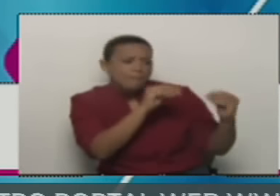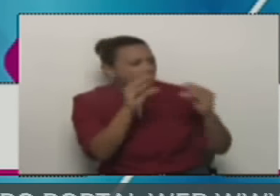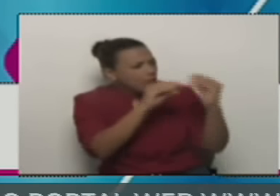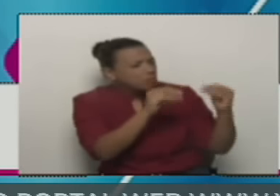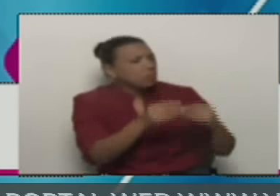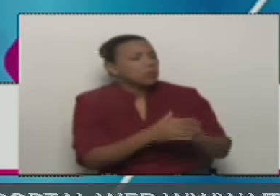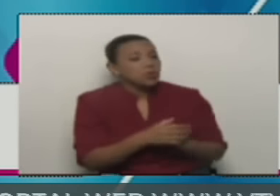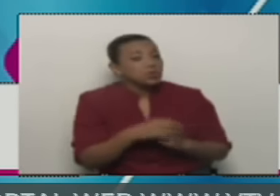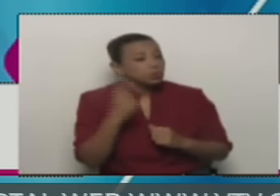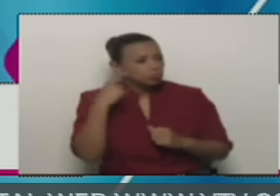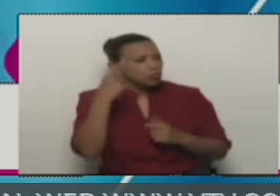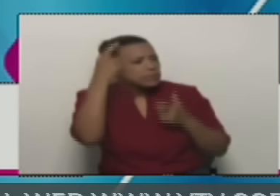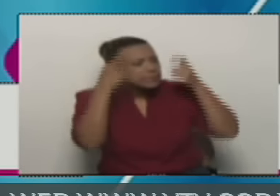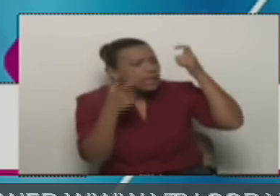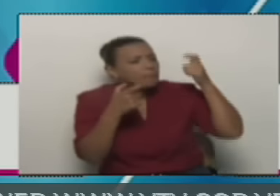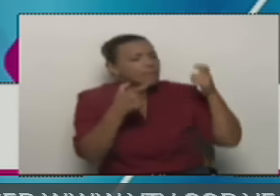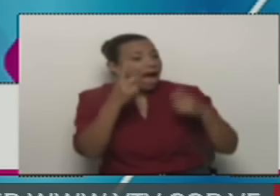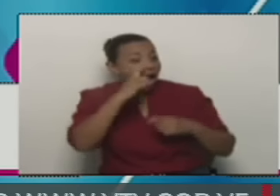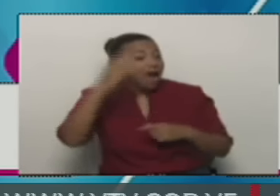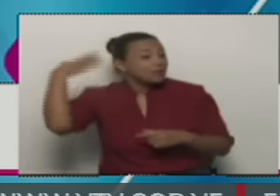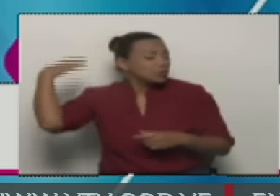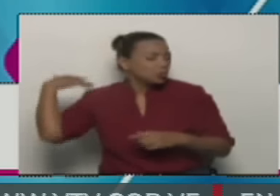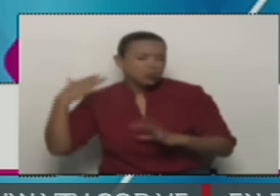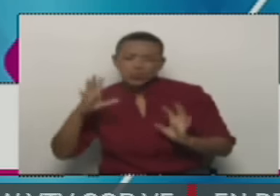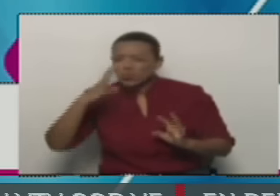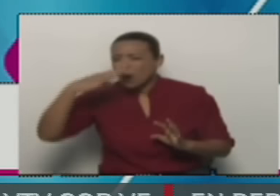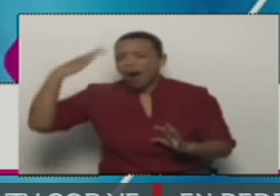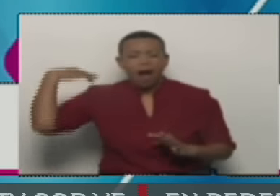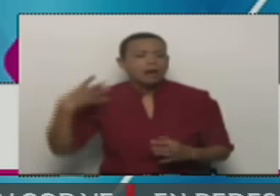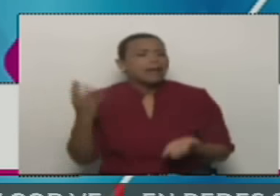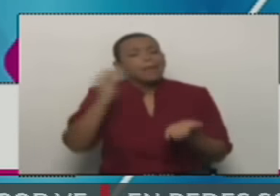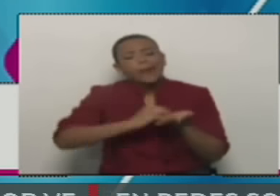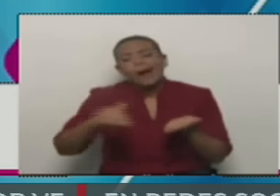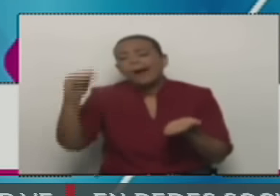Yo escuché al comandante Chávez muchas veces